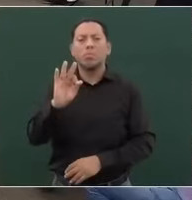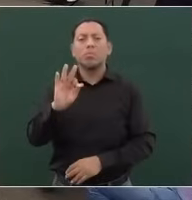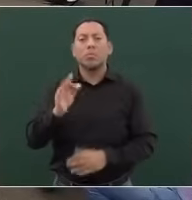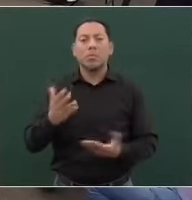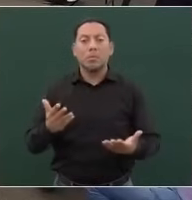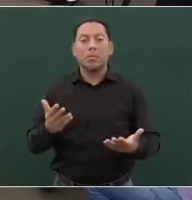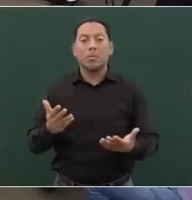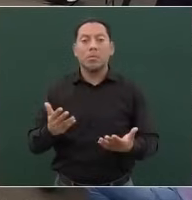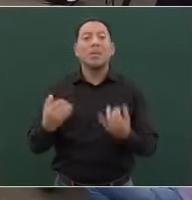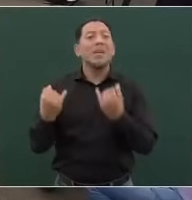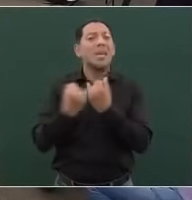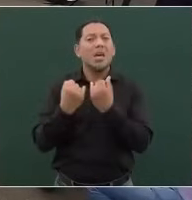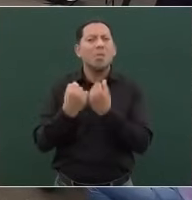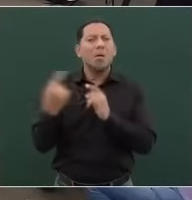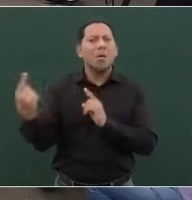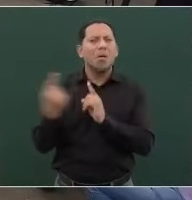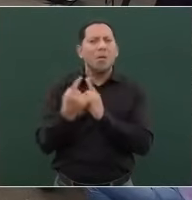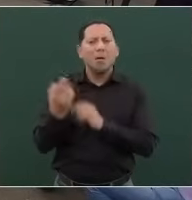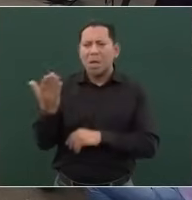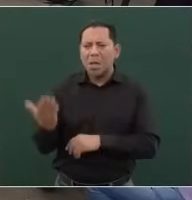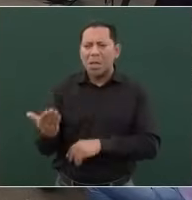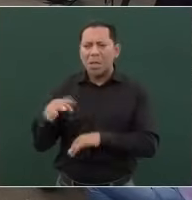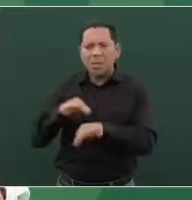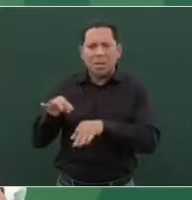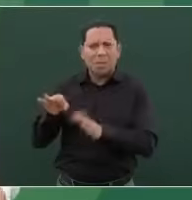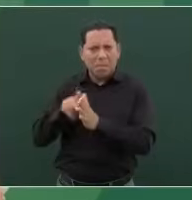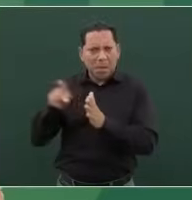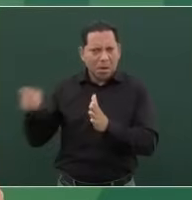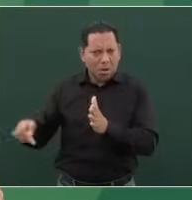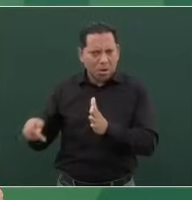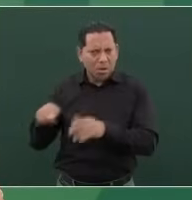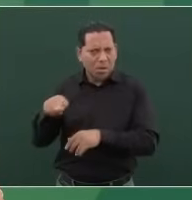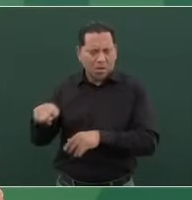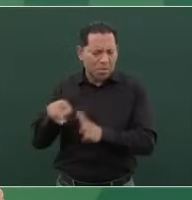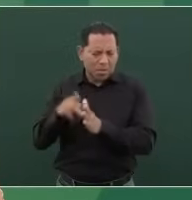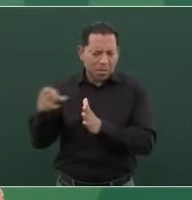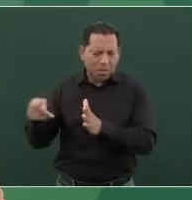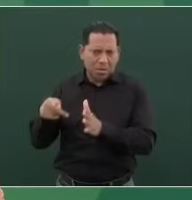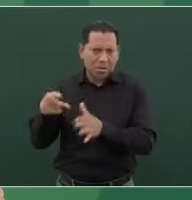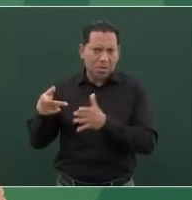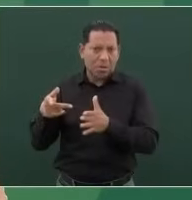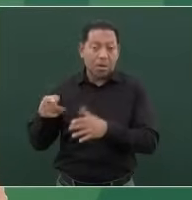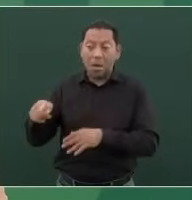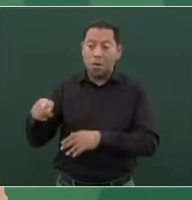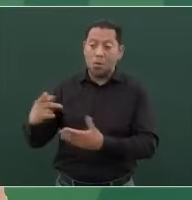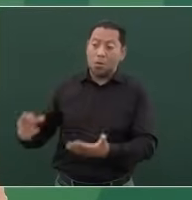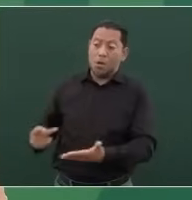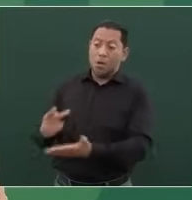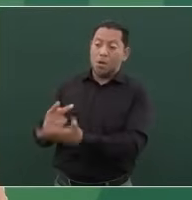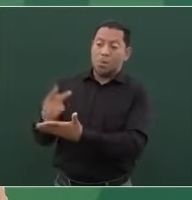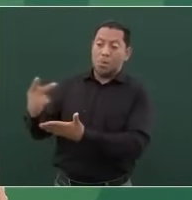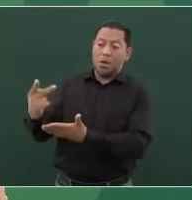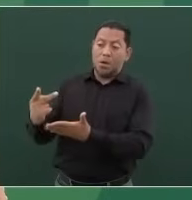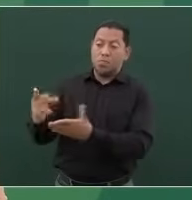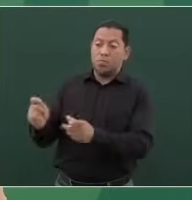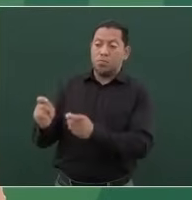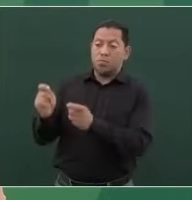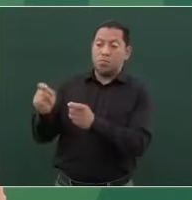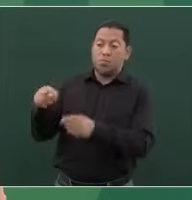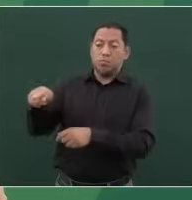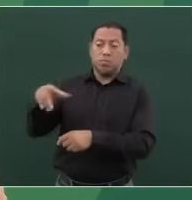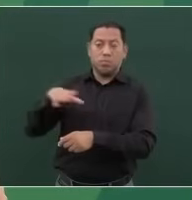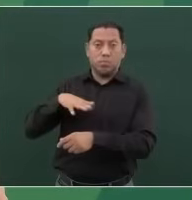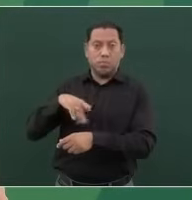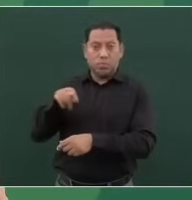Y vino también un periodista de esos premiados, como si se